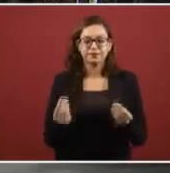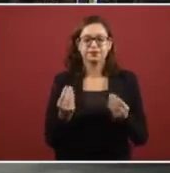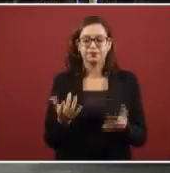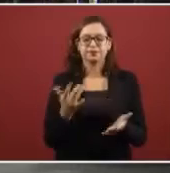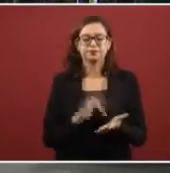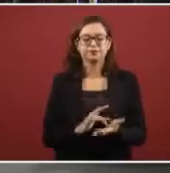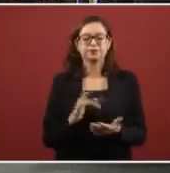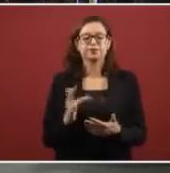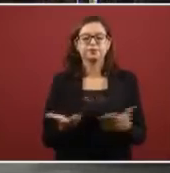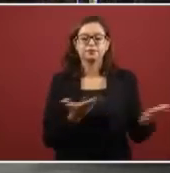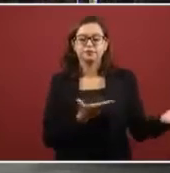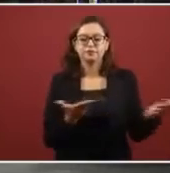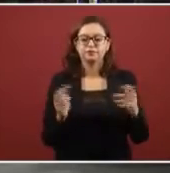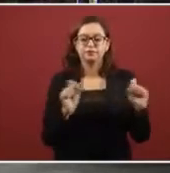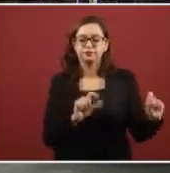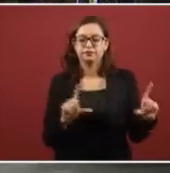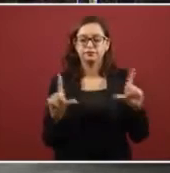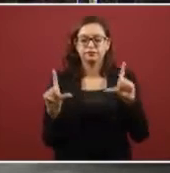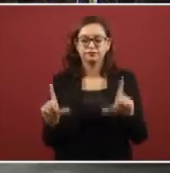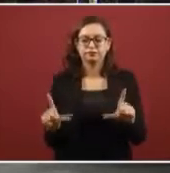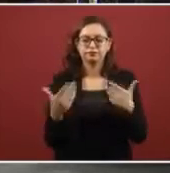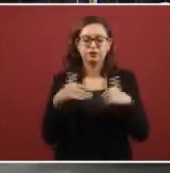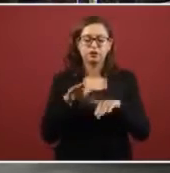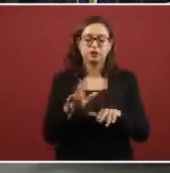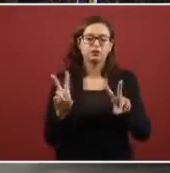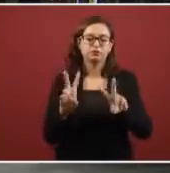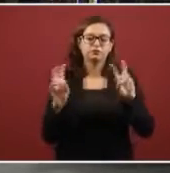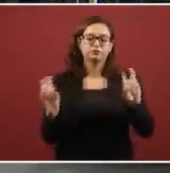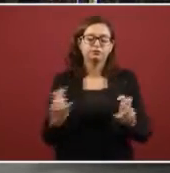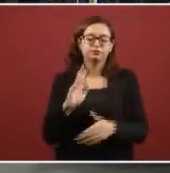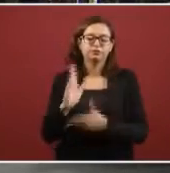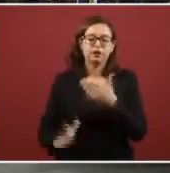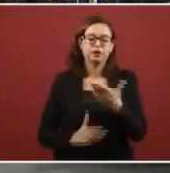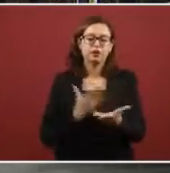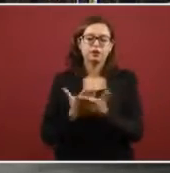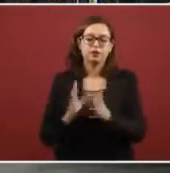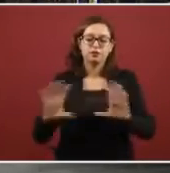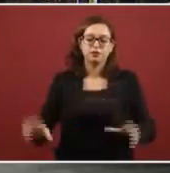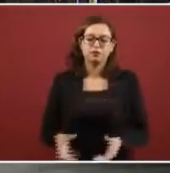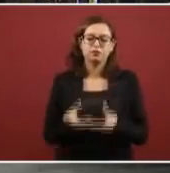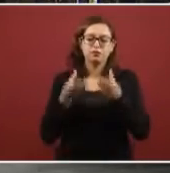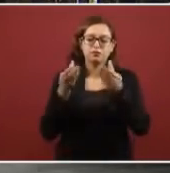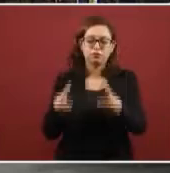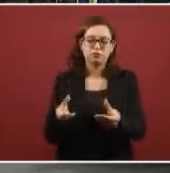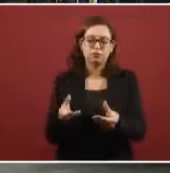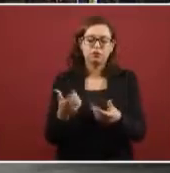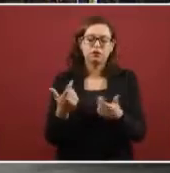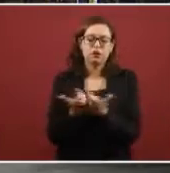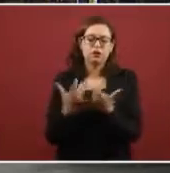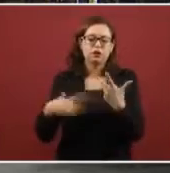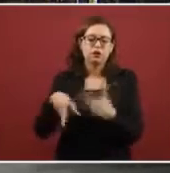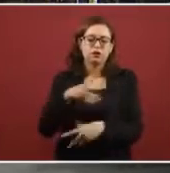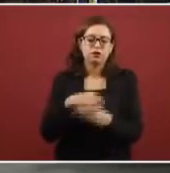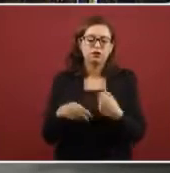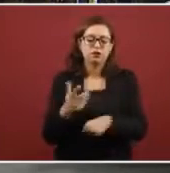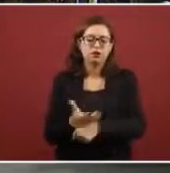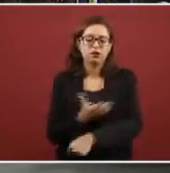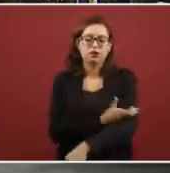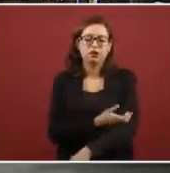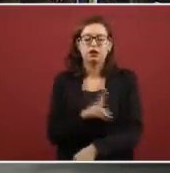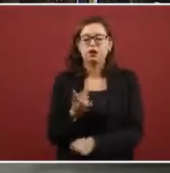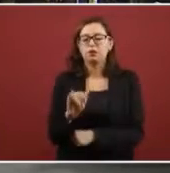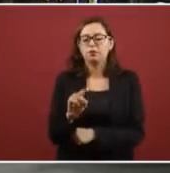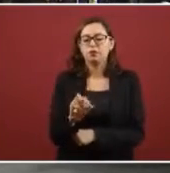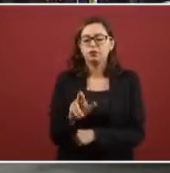tenemos aquí la presentación sobre el paquete económico que entregamos hoy. Me acompañan Victoria Rodríguez, la